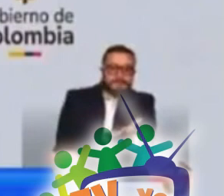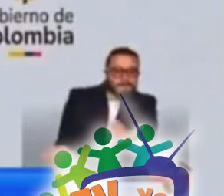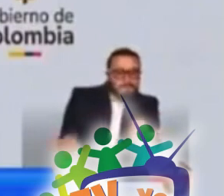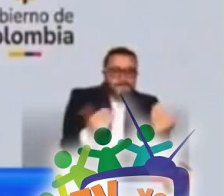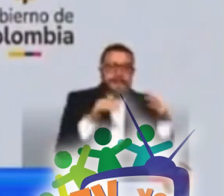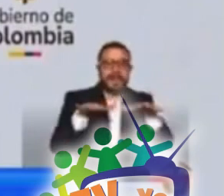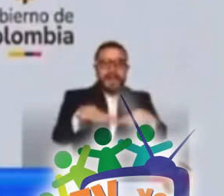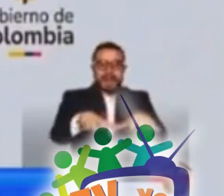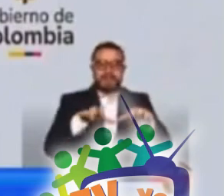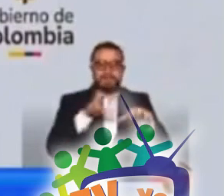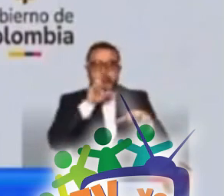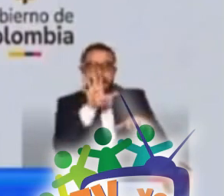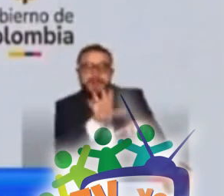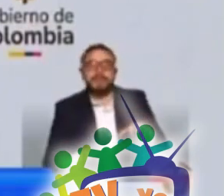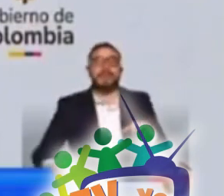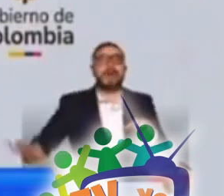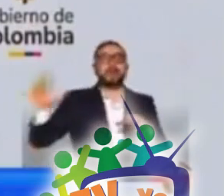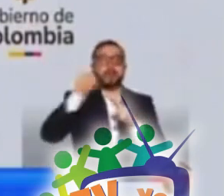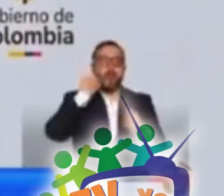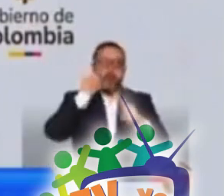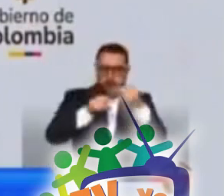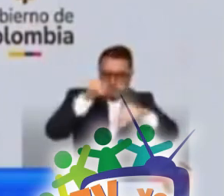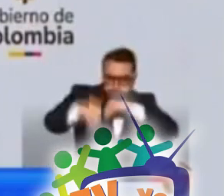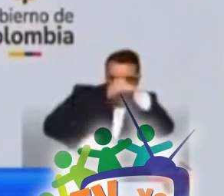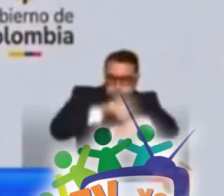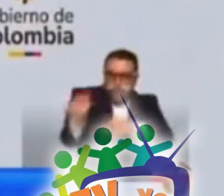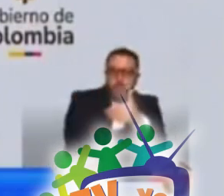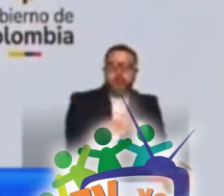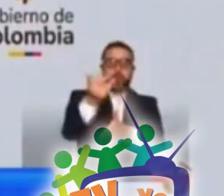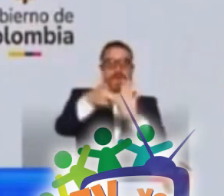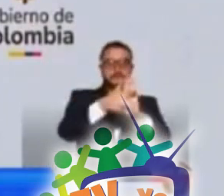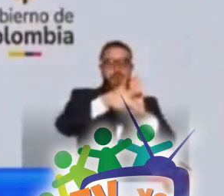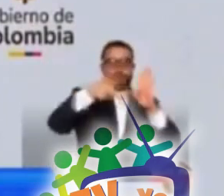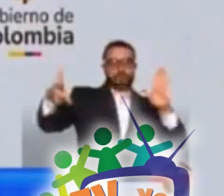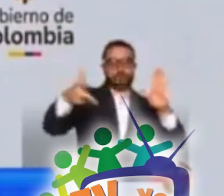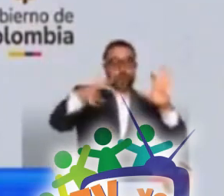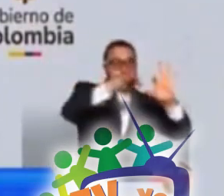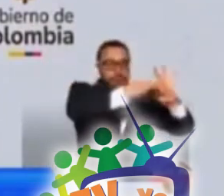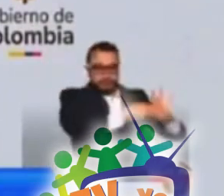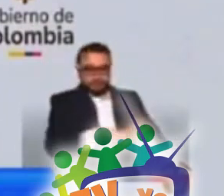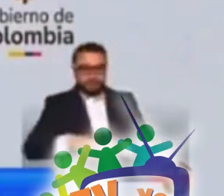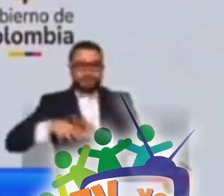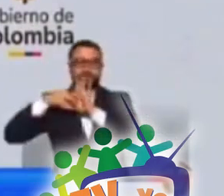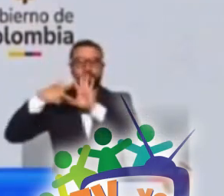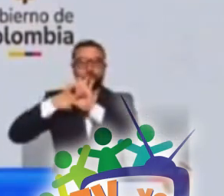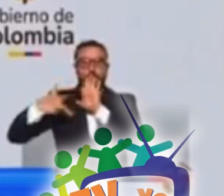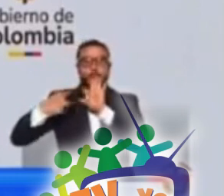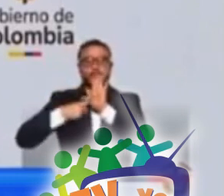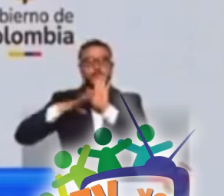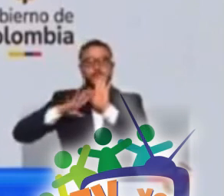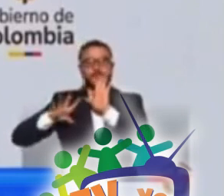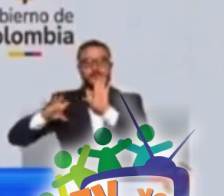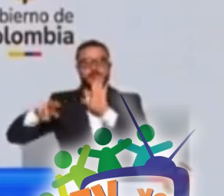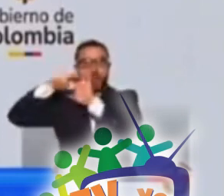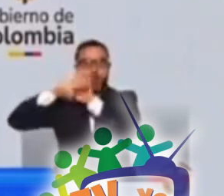Nacional Constituyente bajo los parámetros de la Constitución del 91.